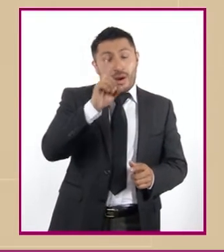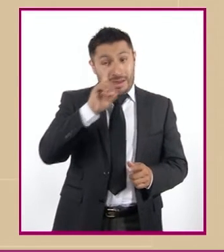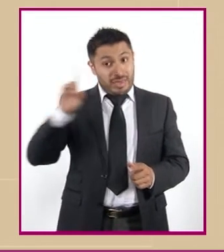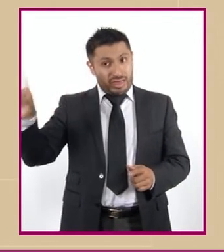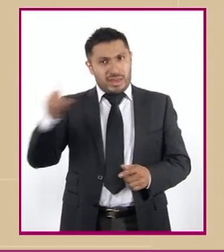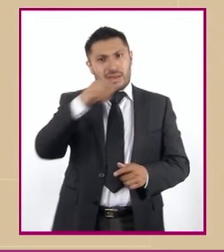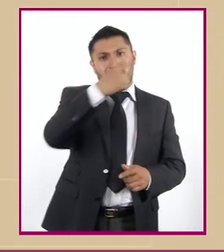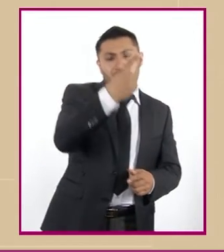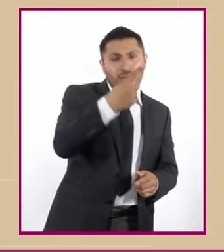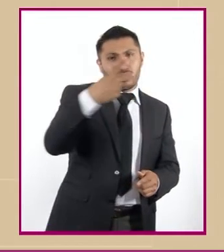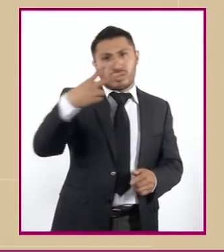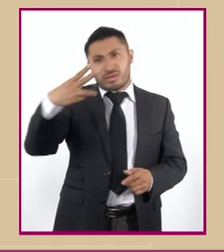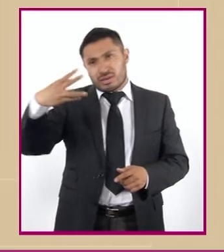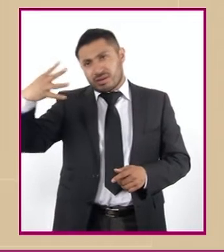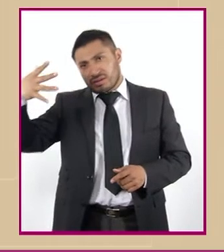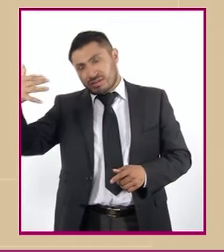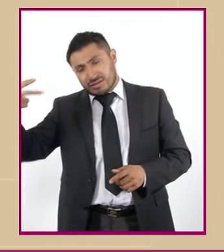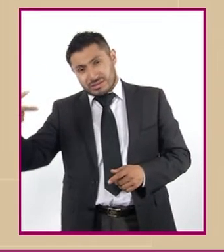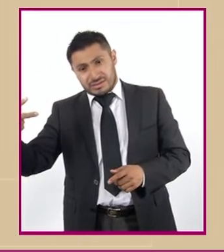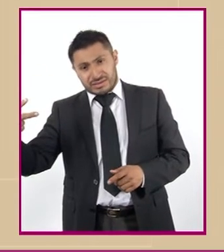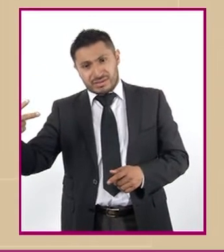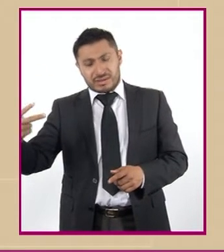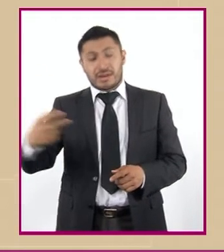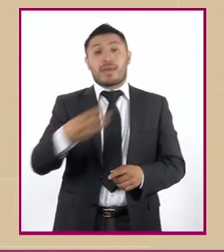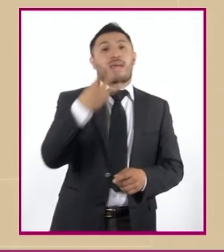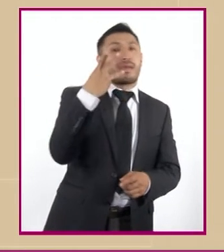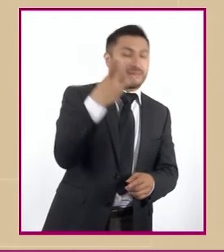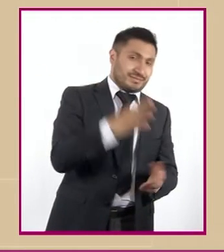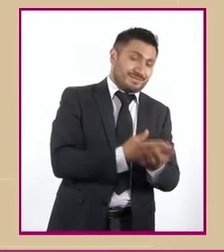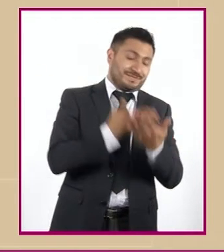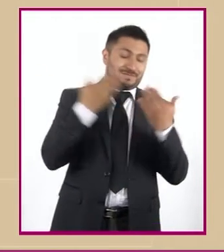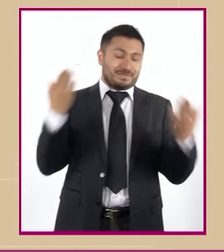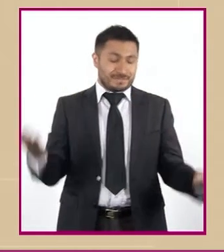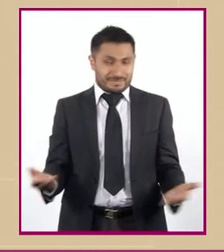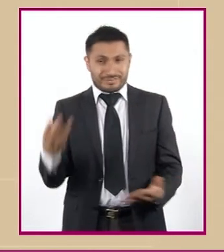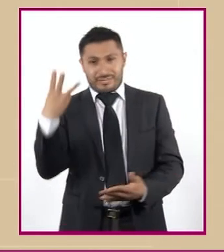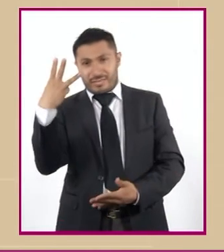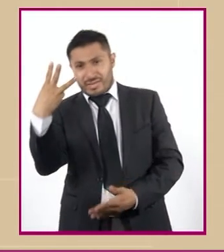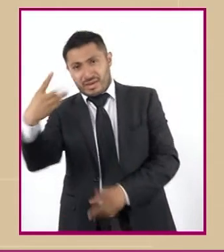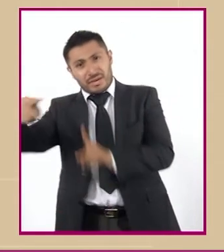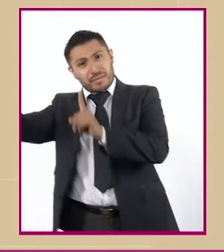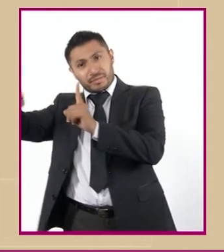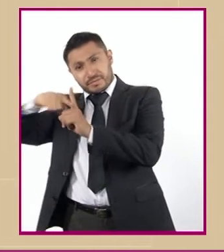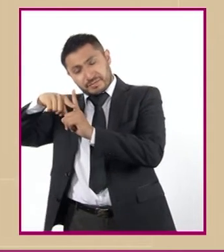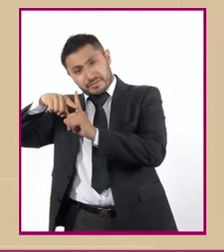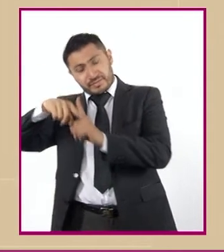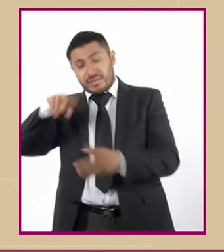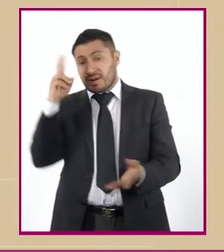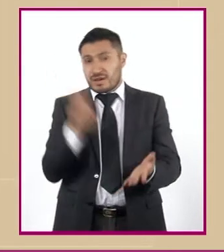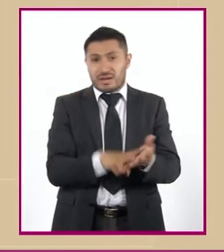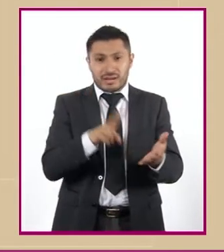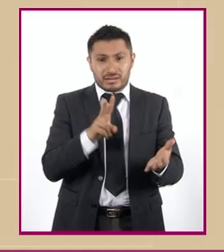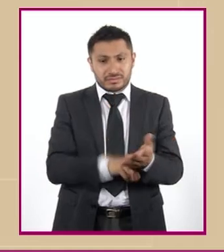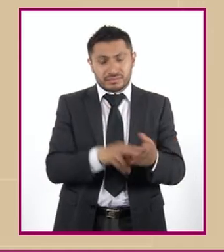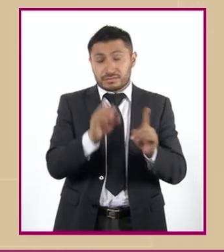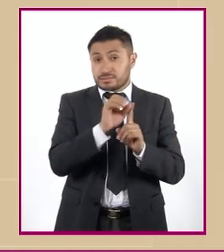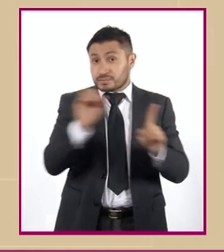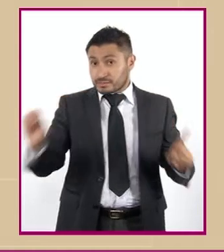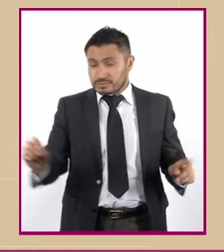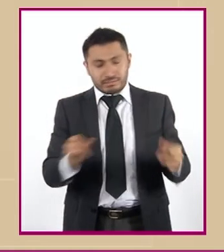el resultado será 3 positivo. El valor de la ordenada se deja tal cual.